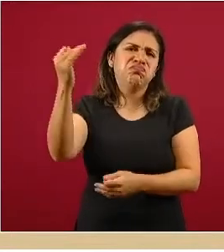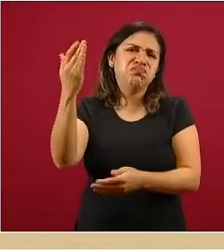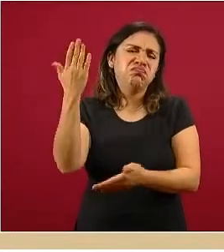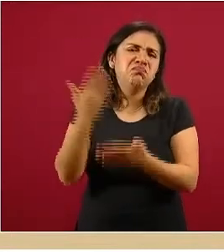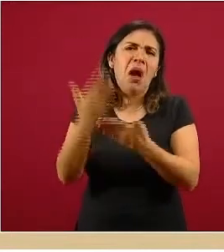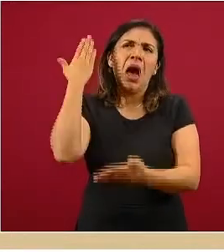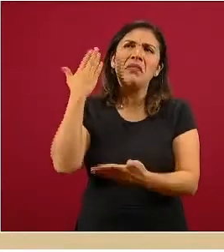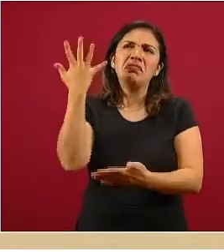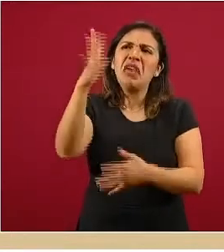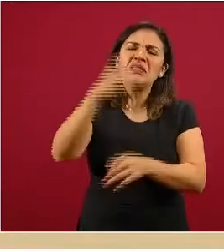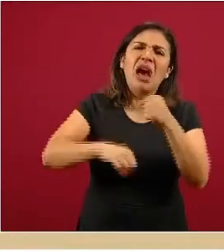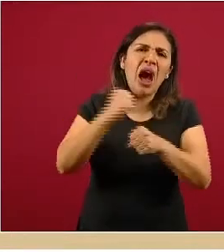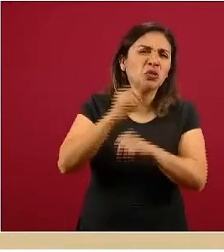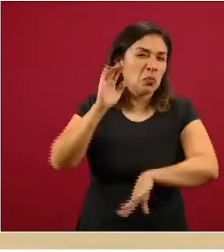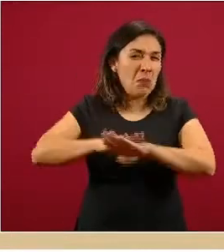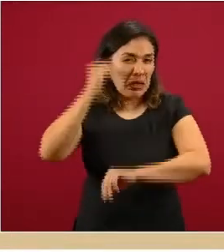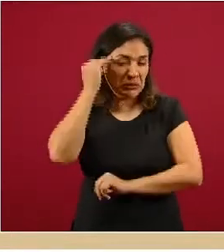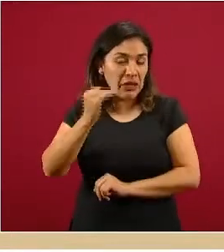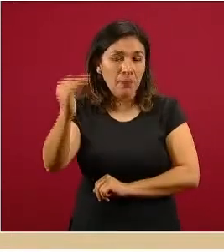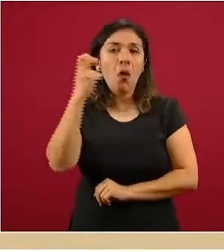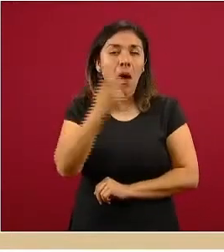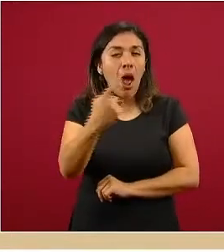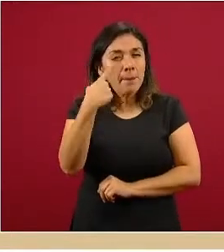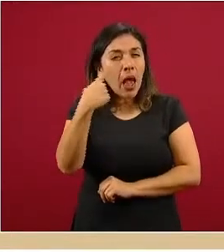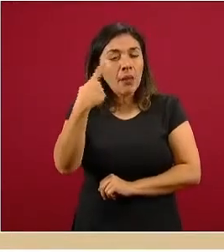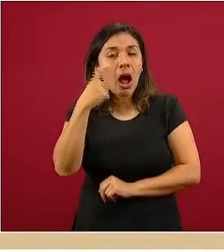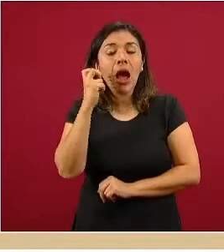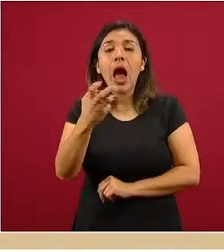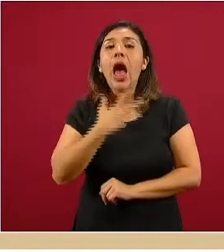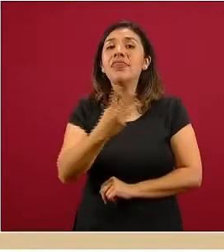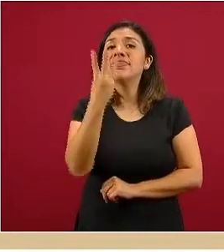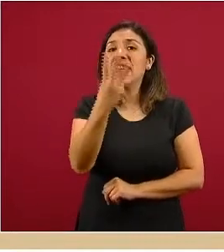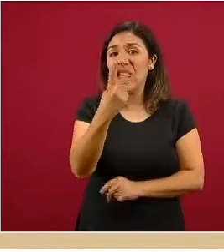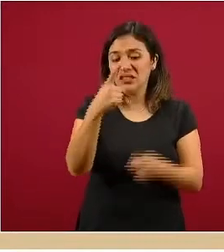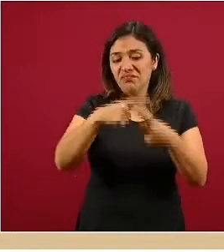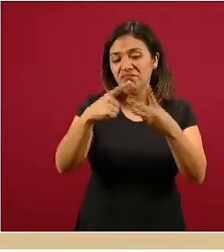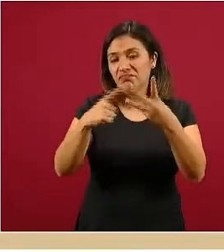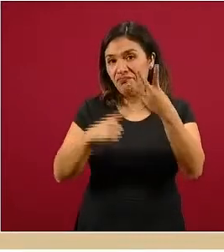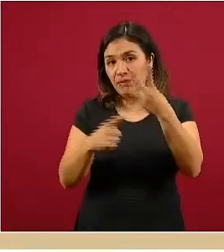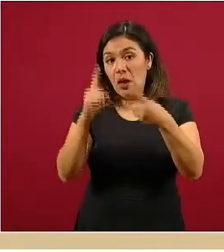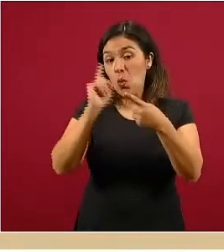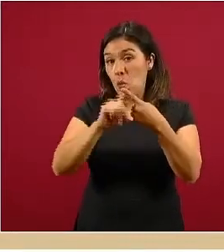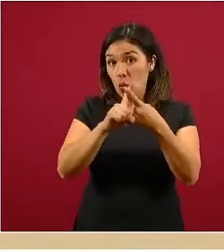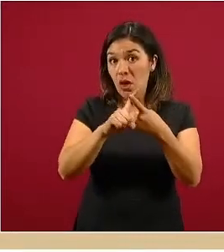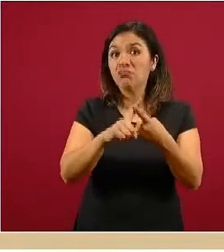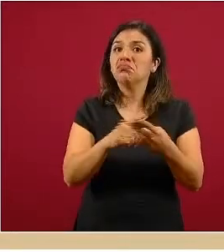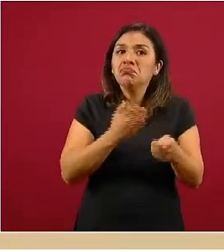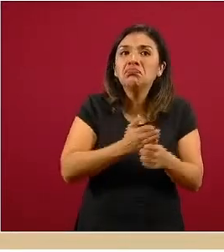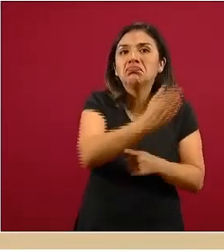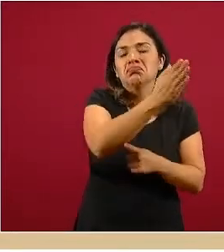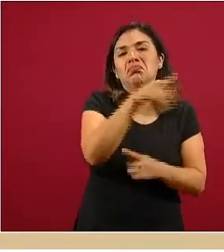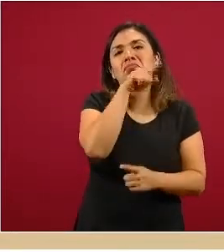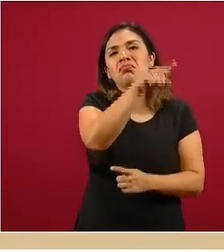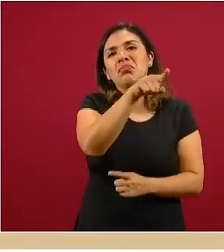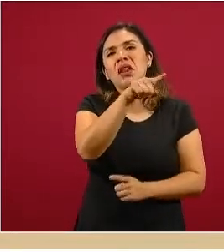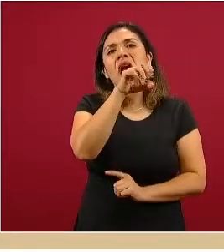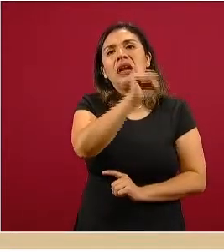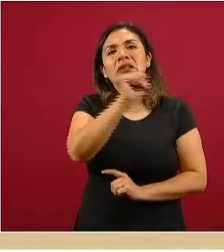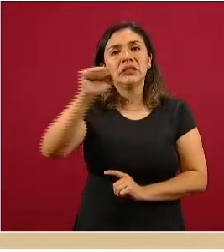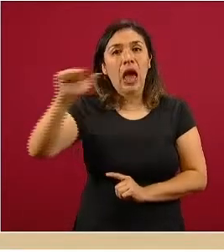pues, cada semana hemos estado revisando los datos para tener una mayor precisión. La siguiente, por favor.